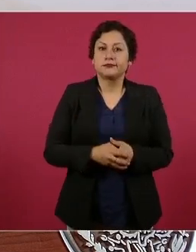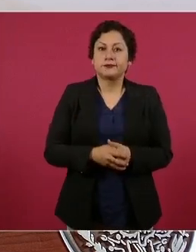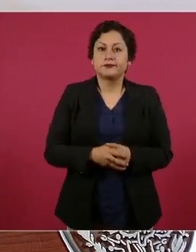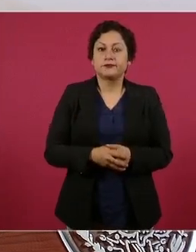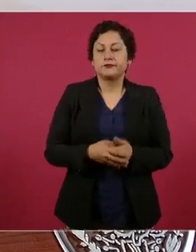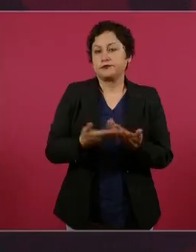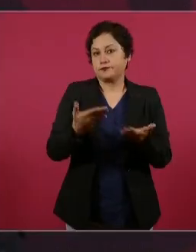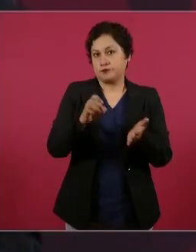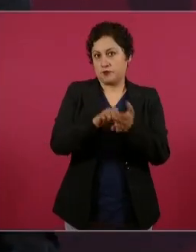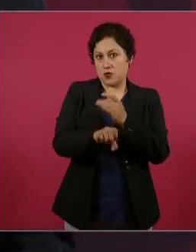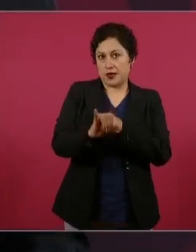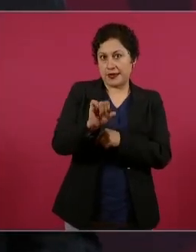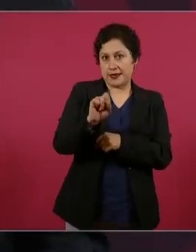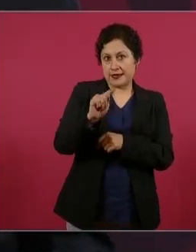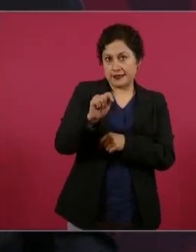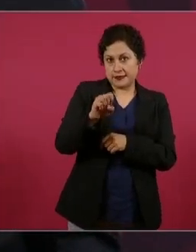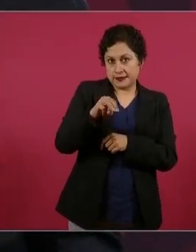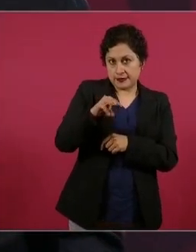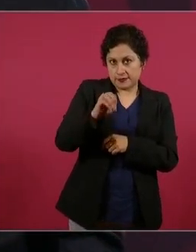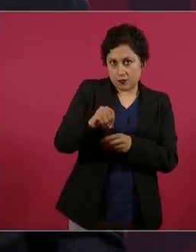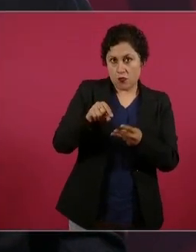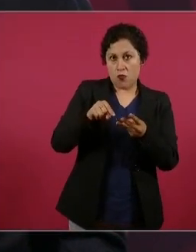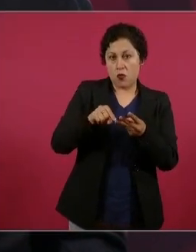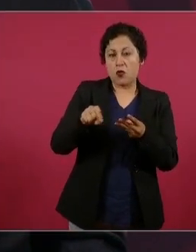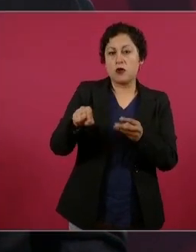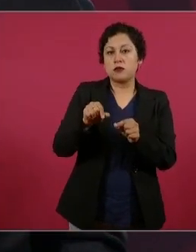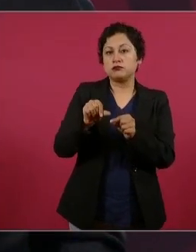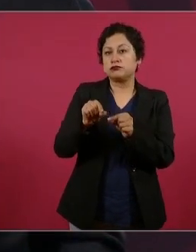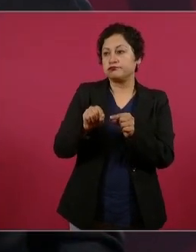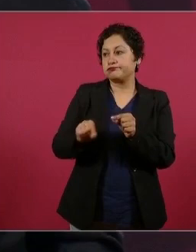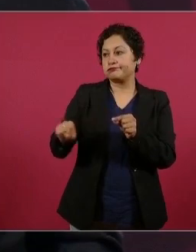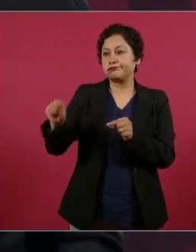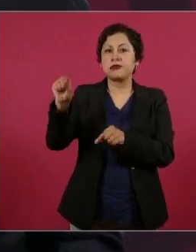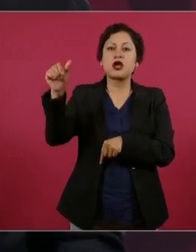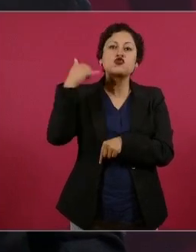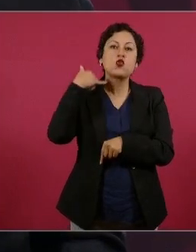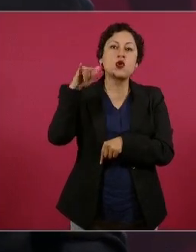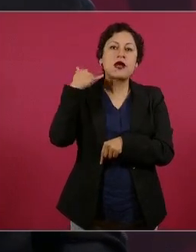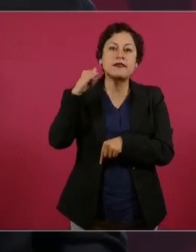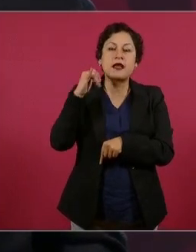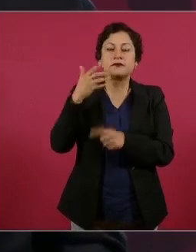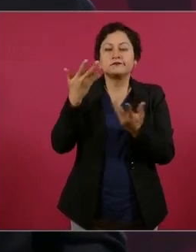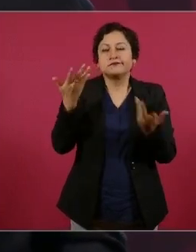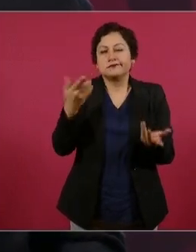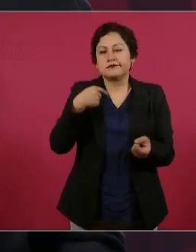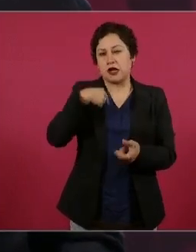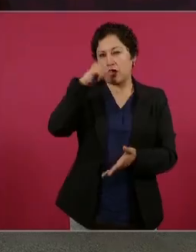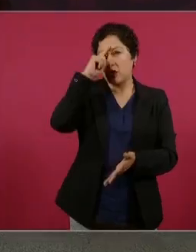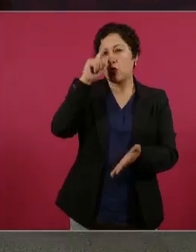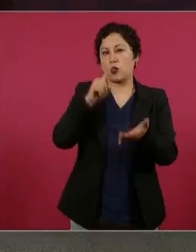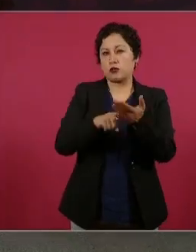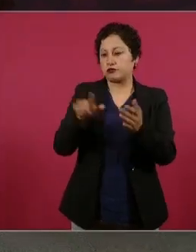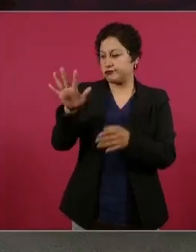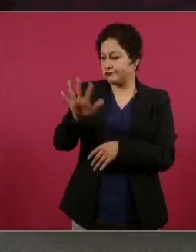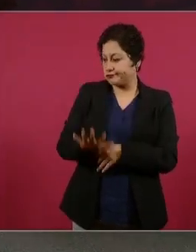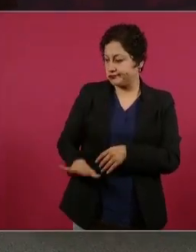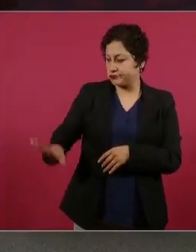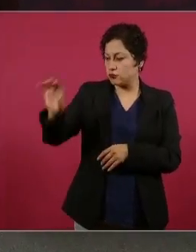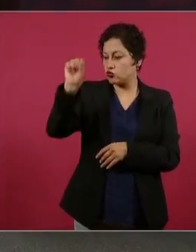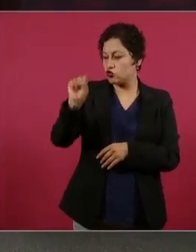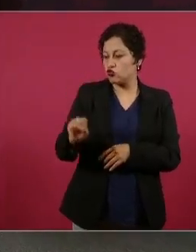el Istmo hacia la península de Yucatán, diría todo el sureste, porque